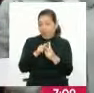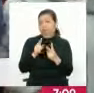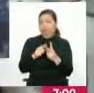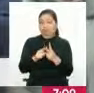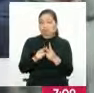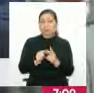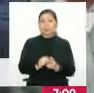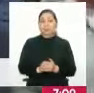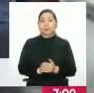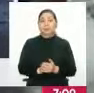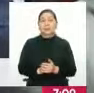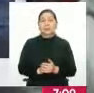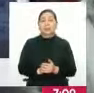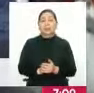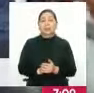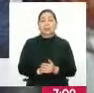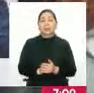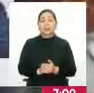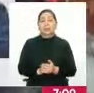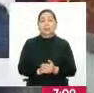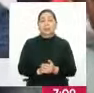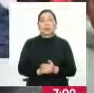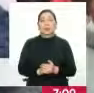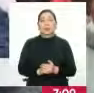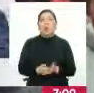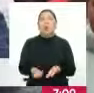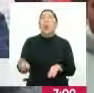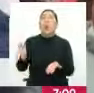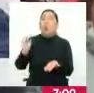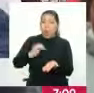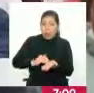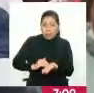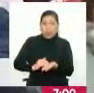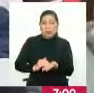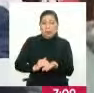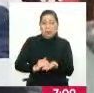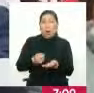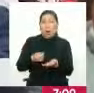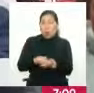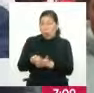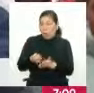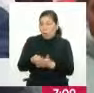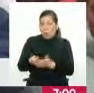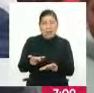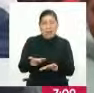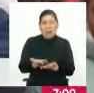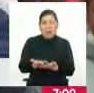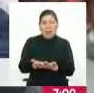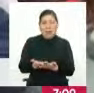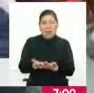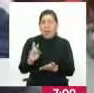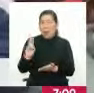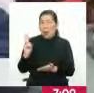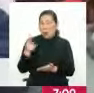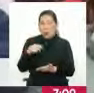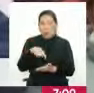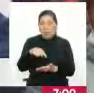Hola, buenos días. Está el reinicio del cobro indebido, corrupto,